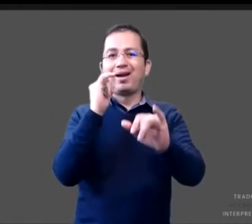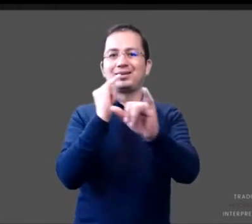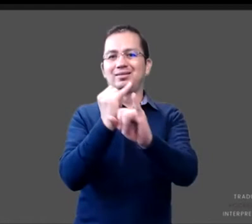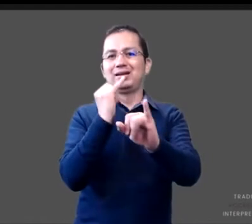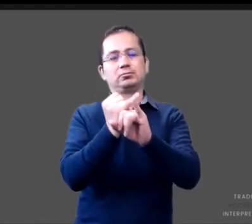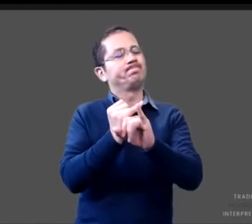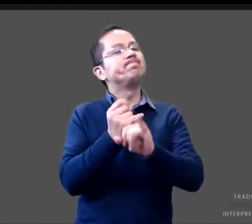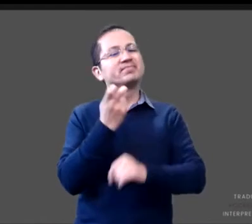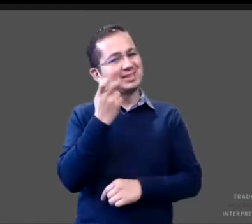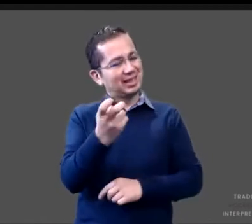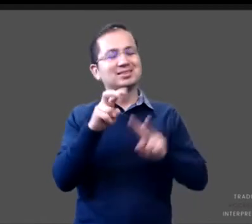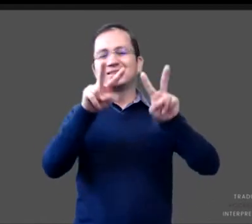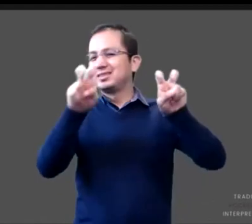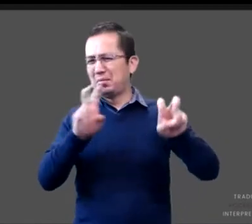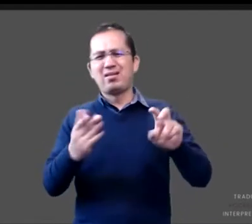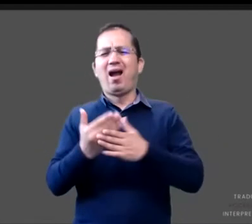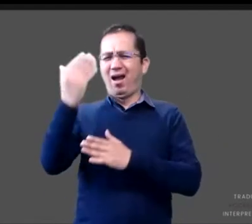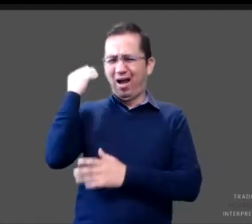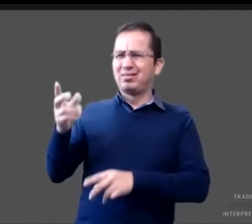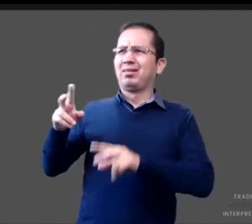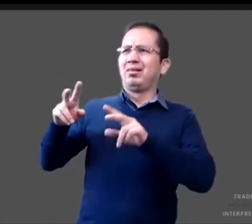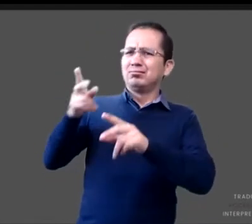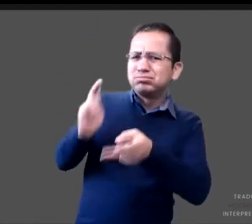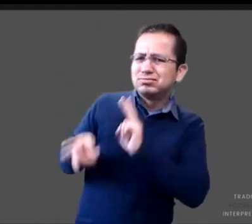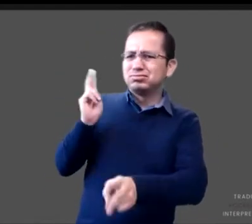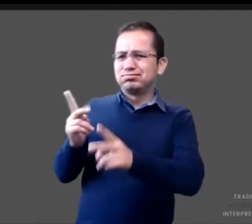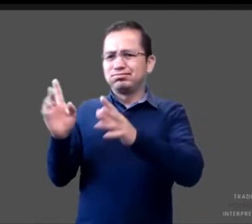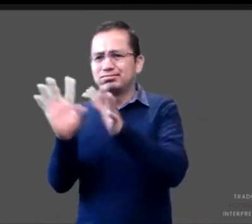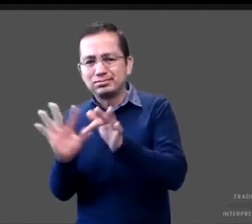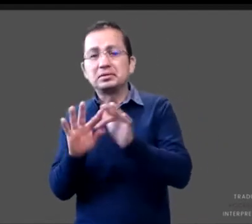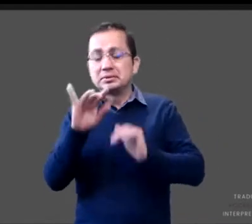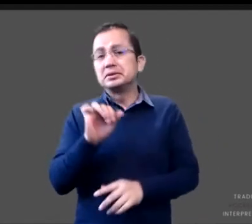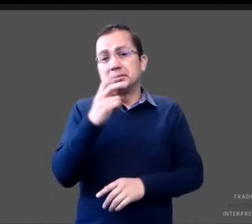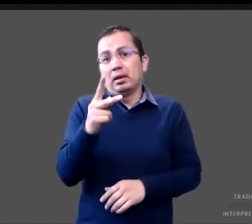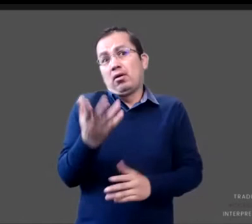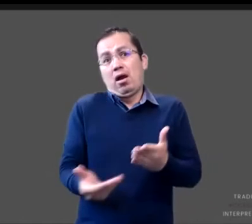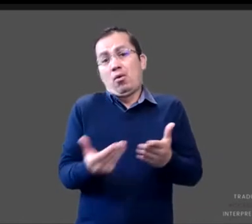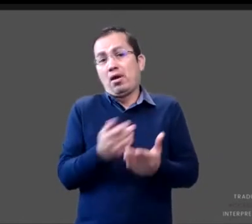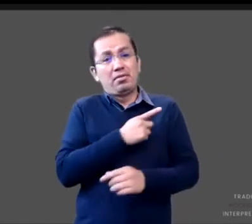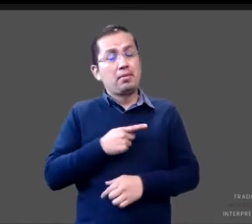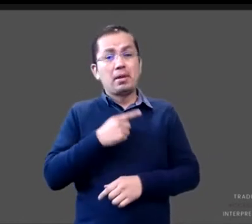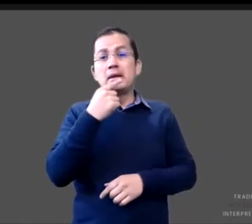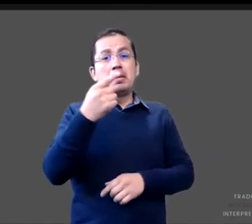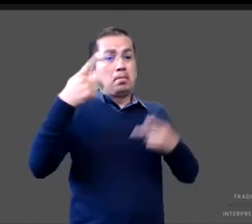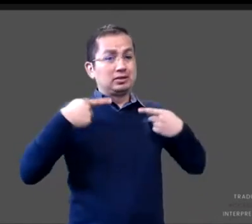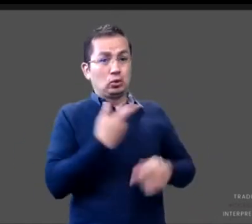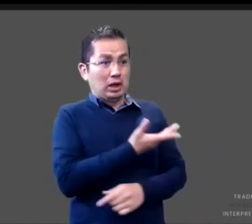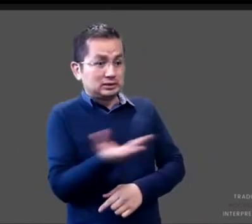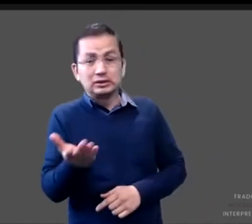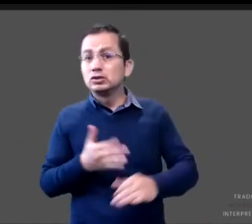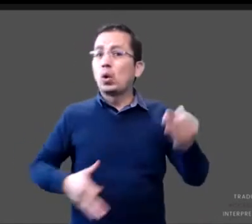ampliar las posibilidades de que las personas puedan tener acceso gratuito al internet. Hoy creo que eso